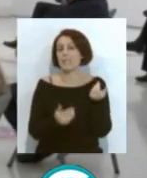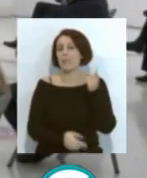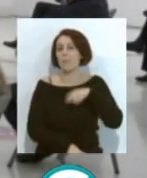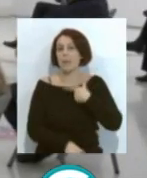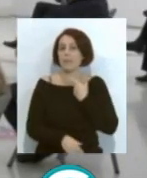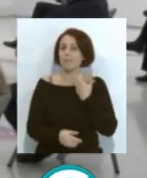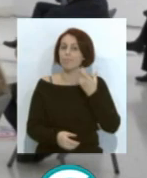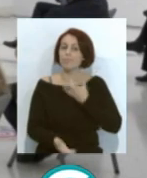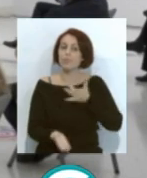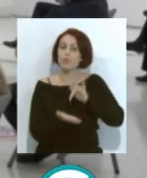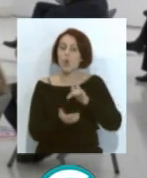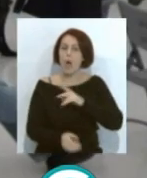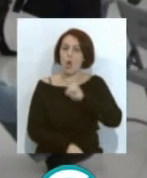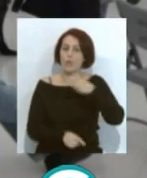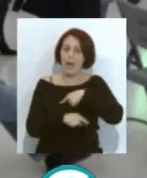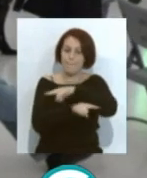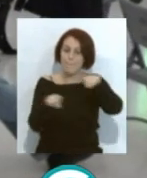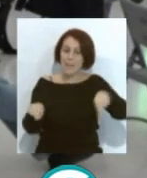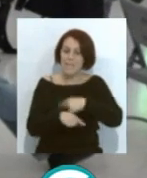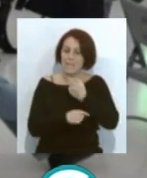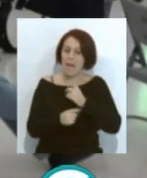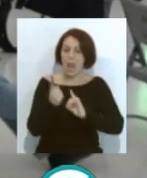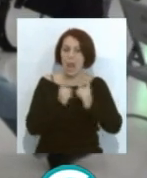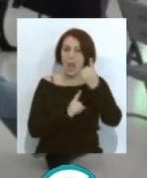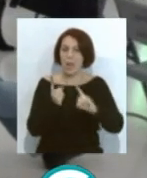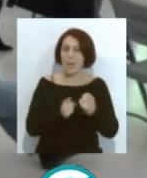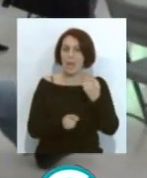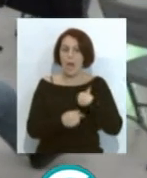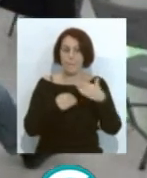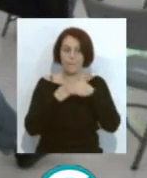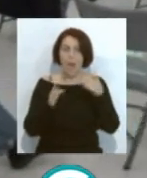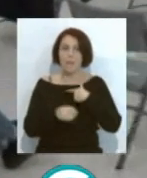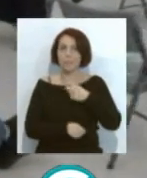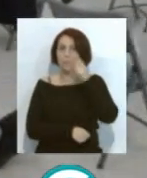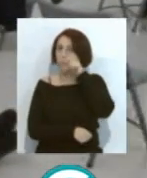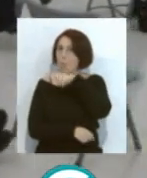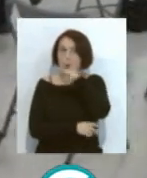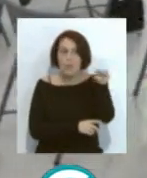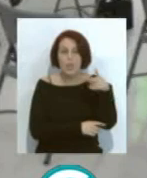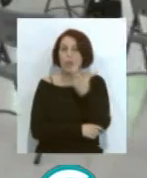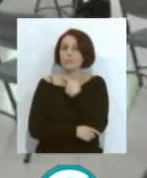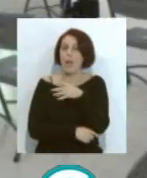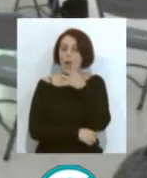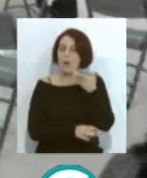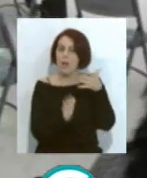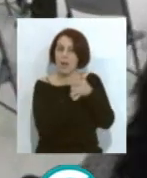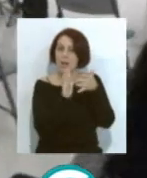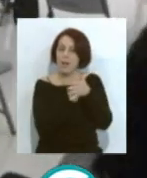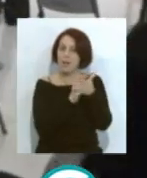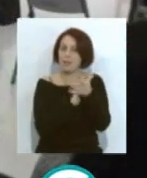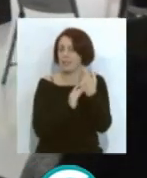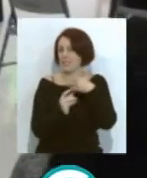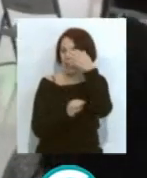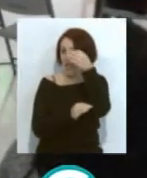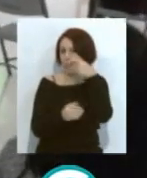había celebrado otra mesa redonda y se había inaugurado una exposición de la que enseguida le vamos a dar